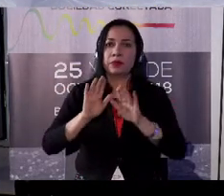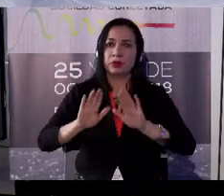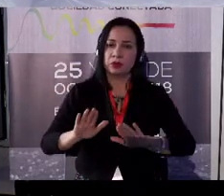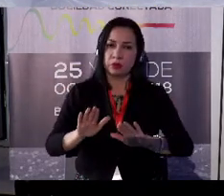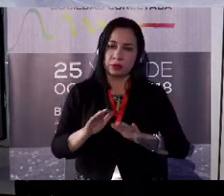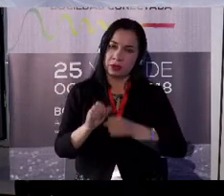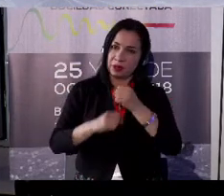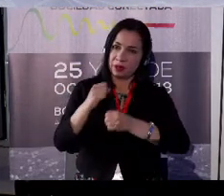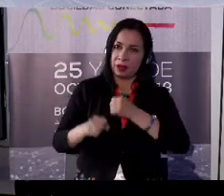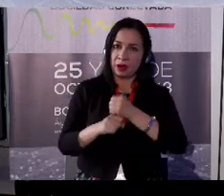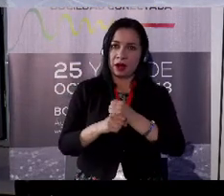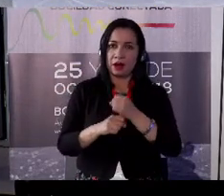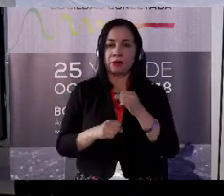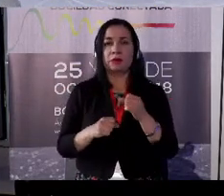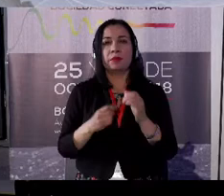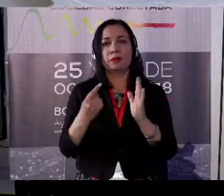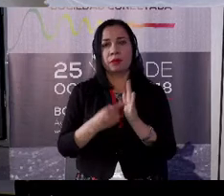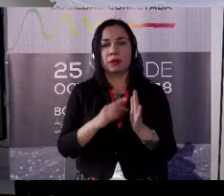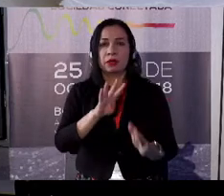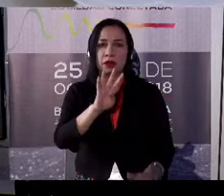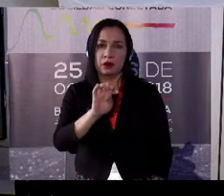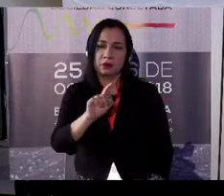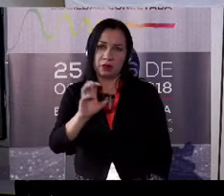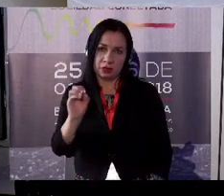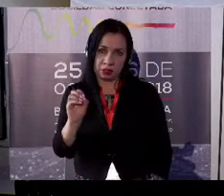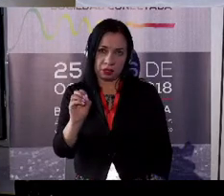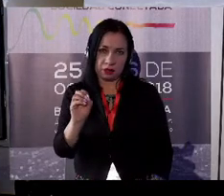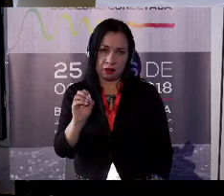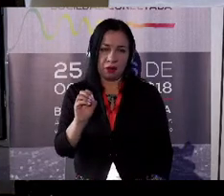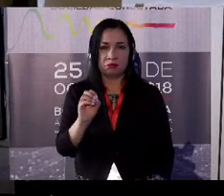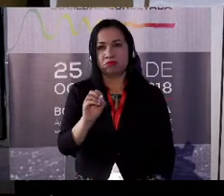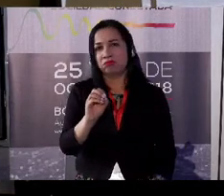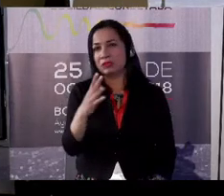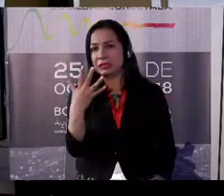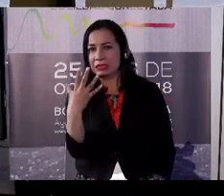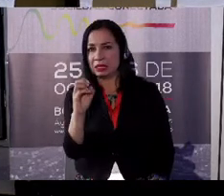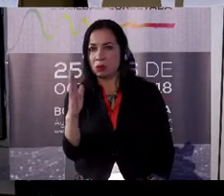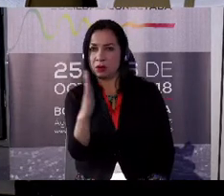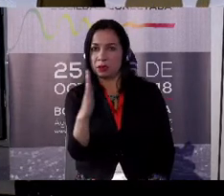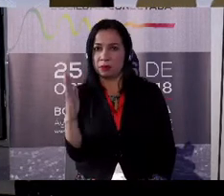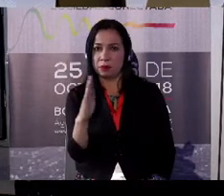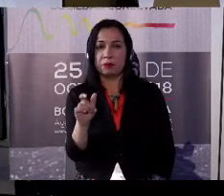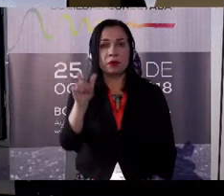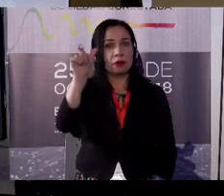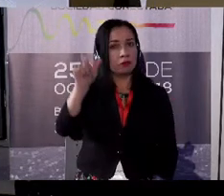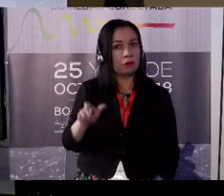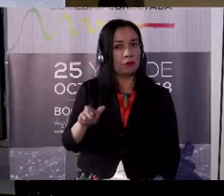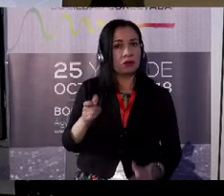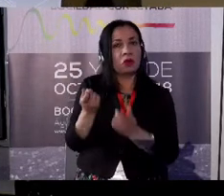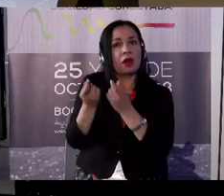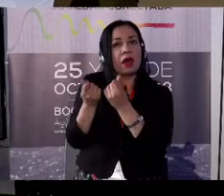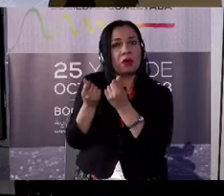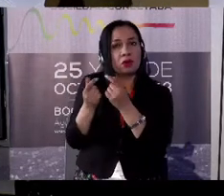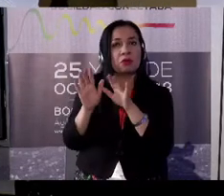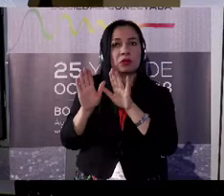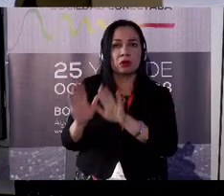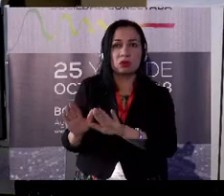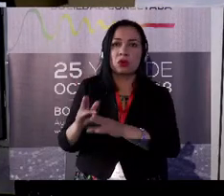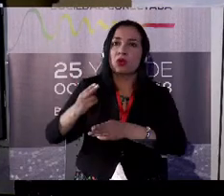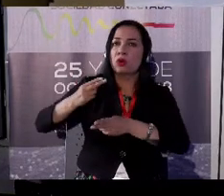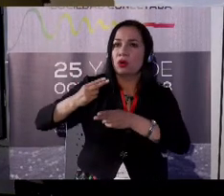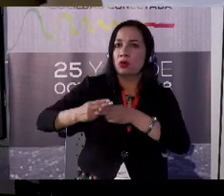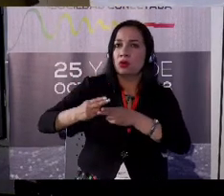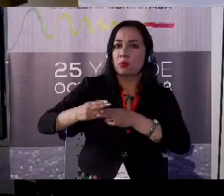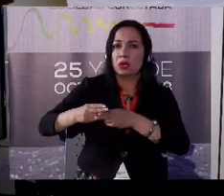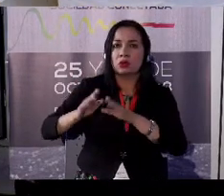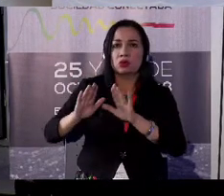hacia los años 60 o finales de los 50, un economista cuyo nombre se escucha siempre